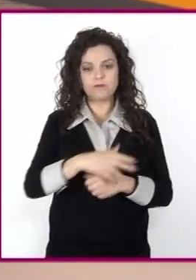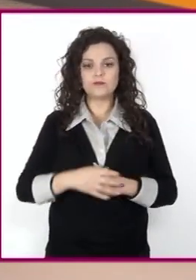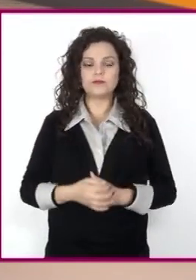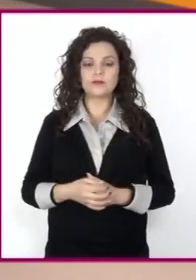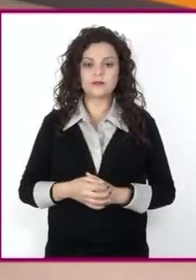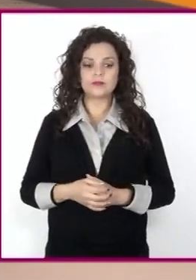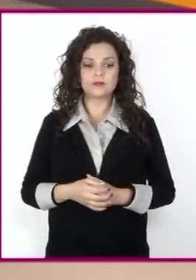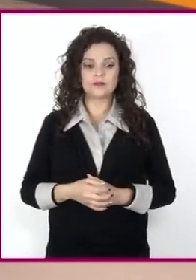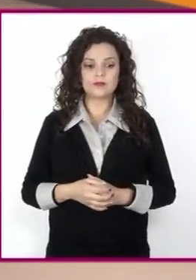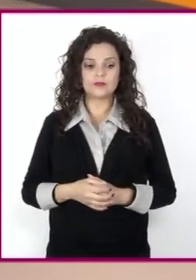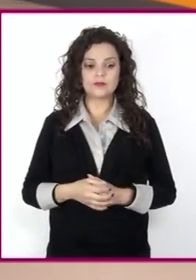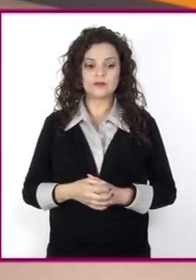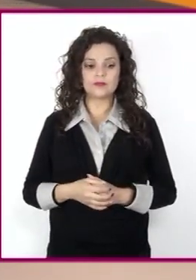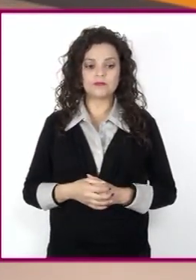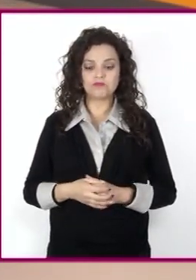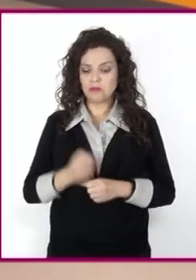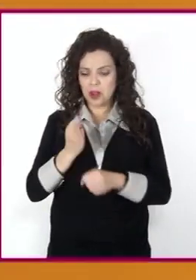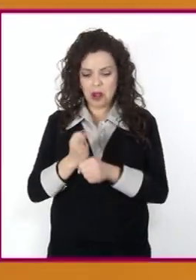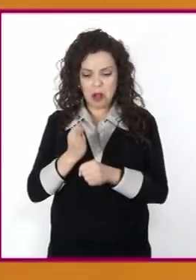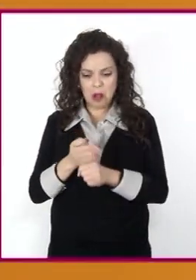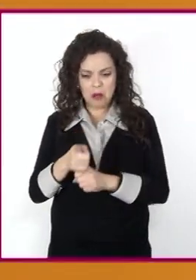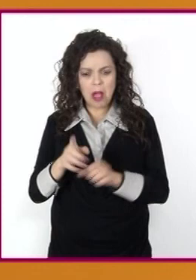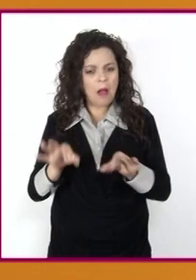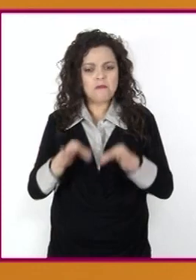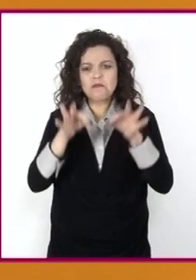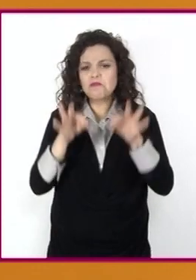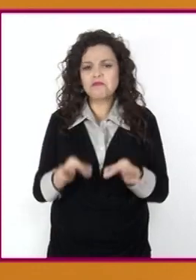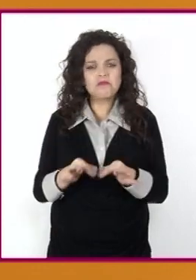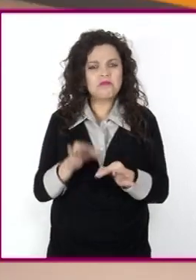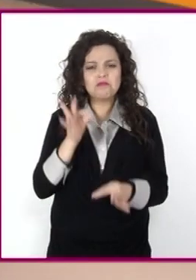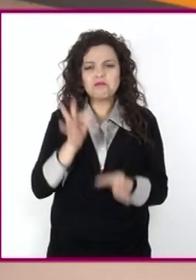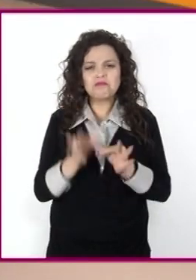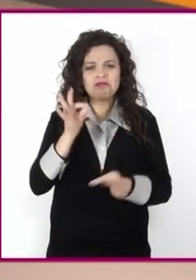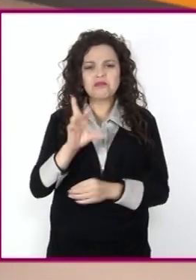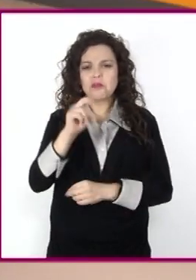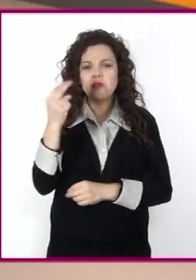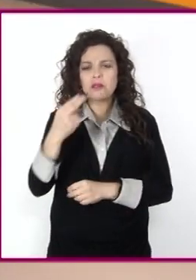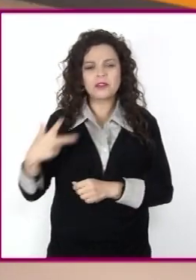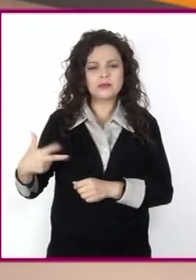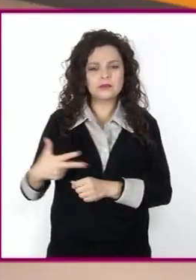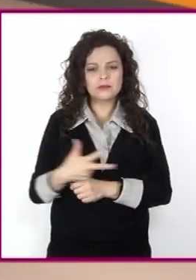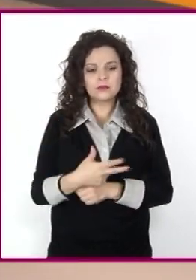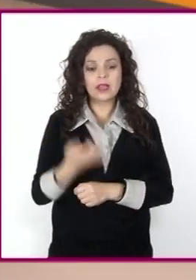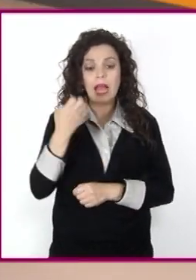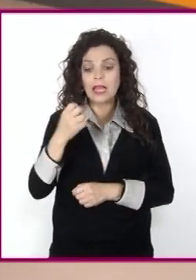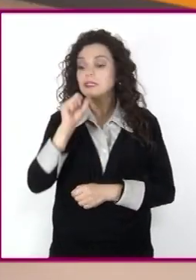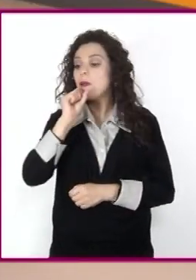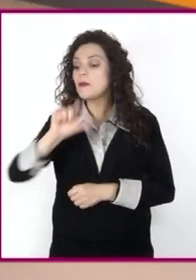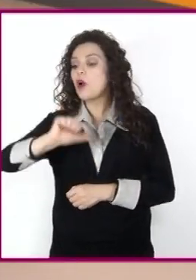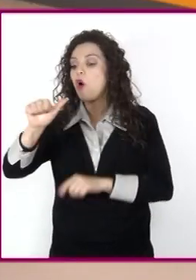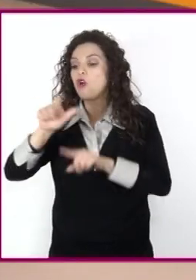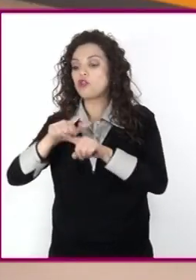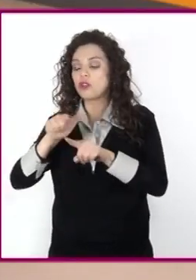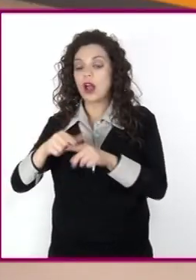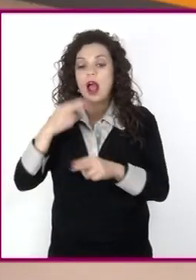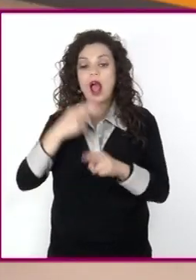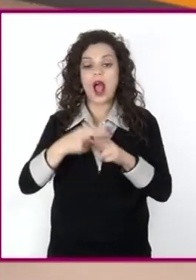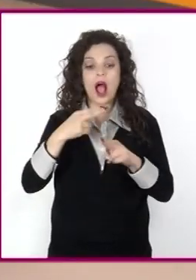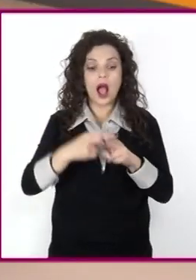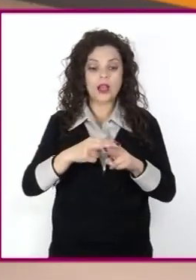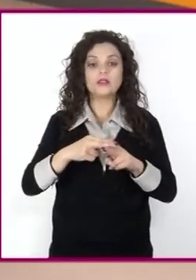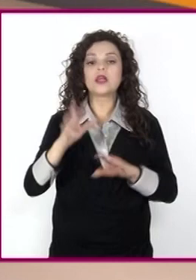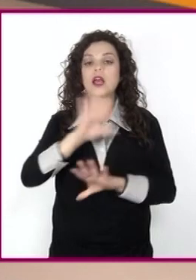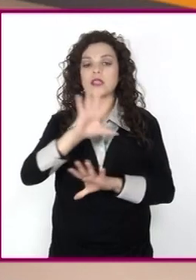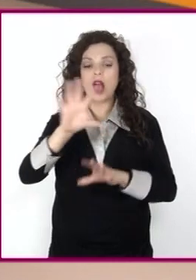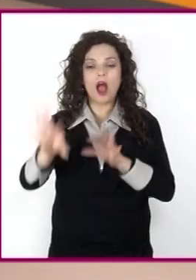En este caso quedó justo, así que no es necesario. Hacemos lo mismo con el otro color hasta obtener el total de cromosomas